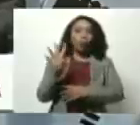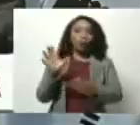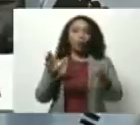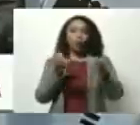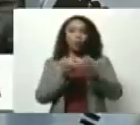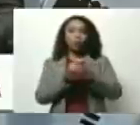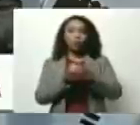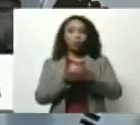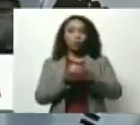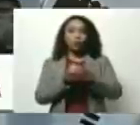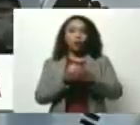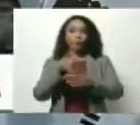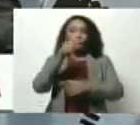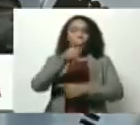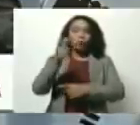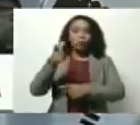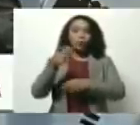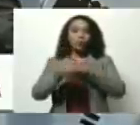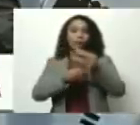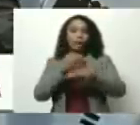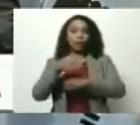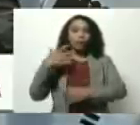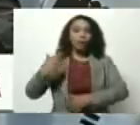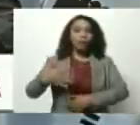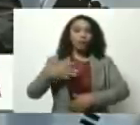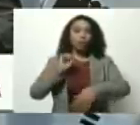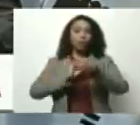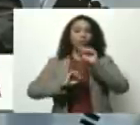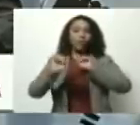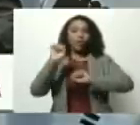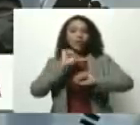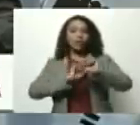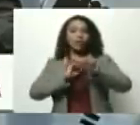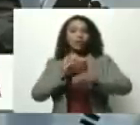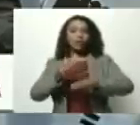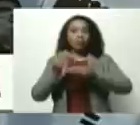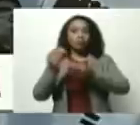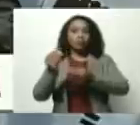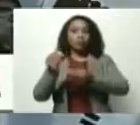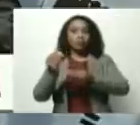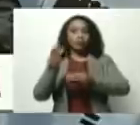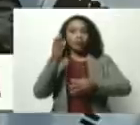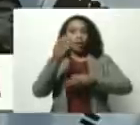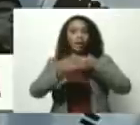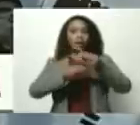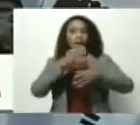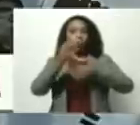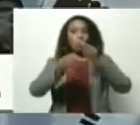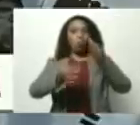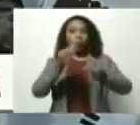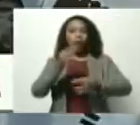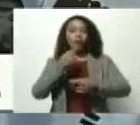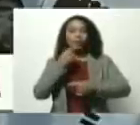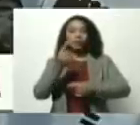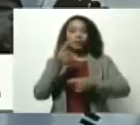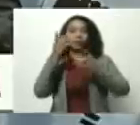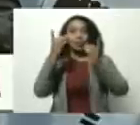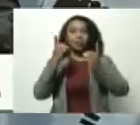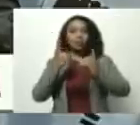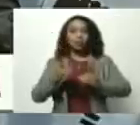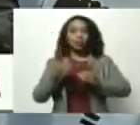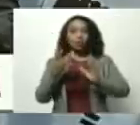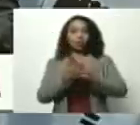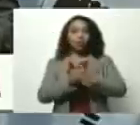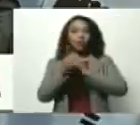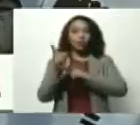los acusados se le ha garantizado el derecho a la defensa y será el juzgado quien decida